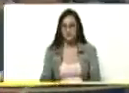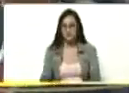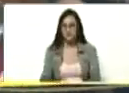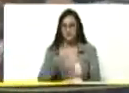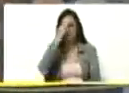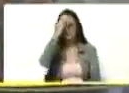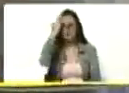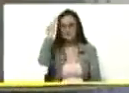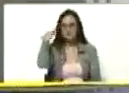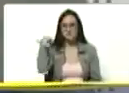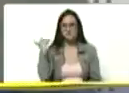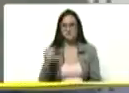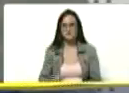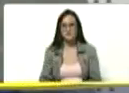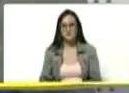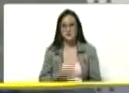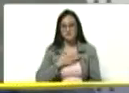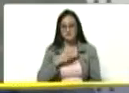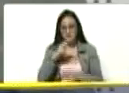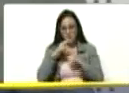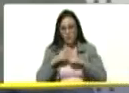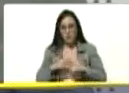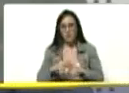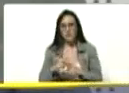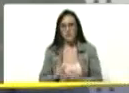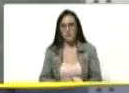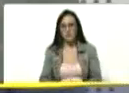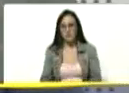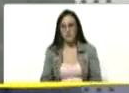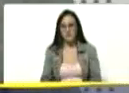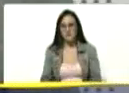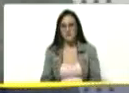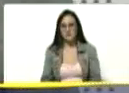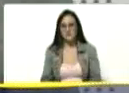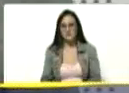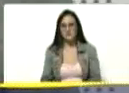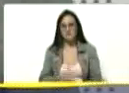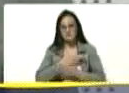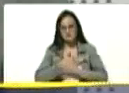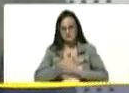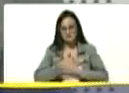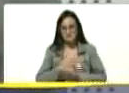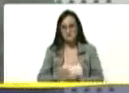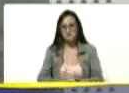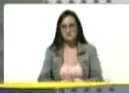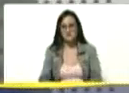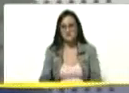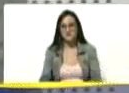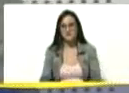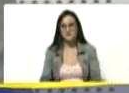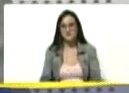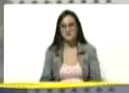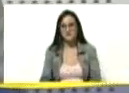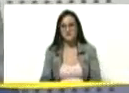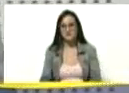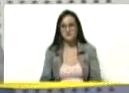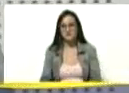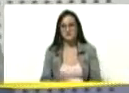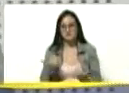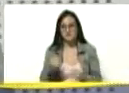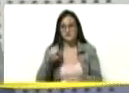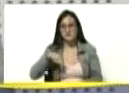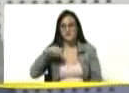It is my distinct honor. Para mí es un gran honor. And pleasure. Y un placer. To stand here.